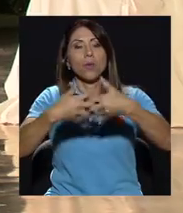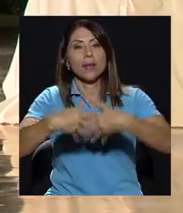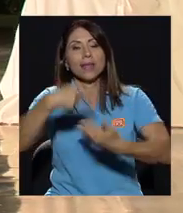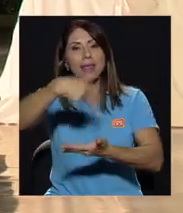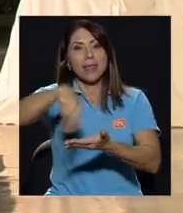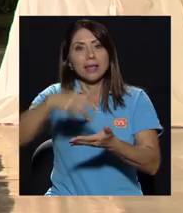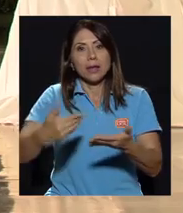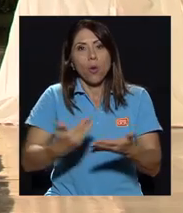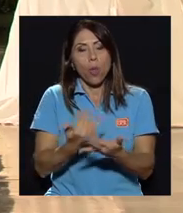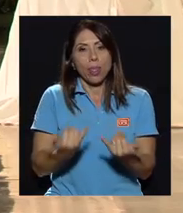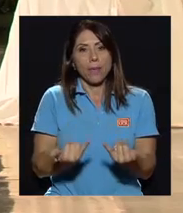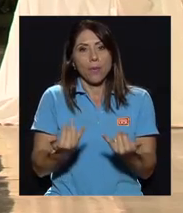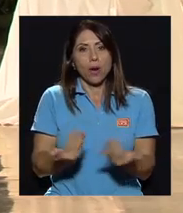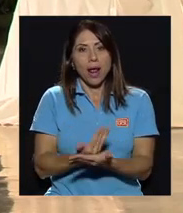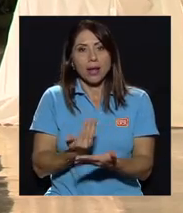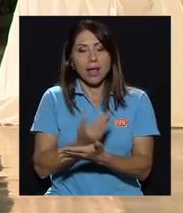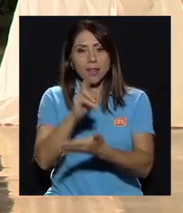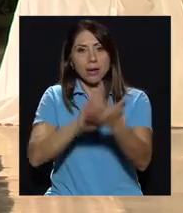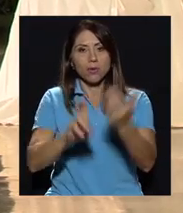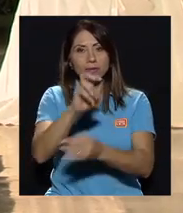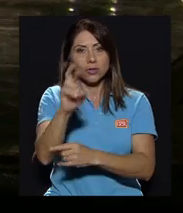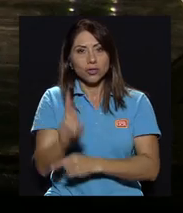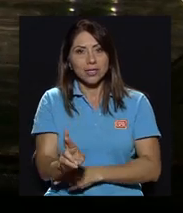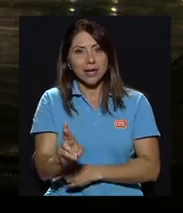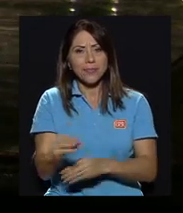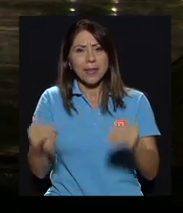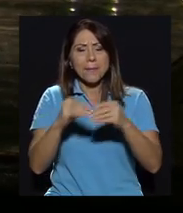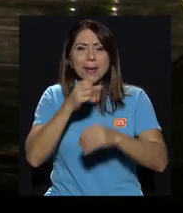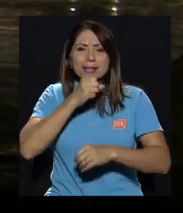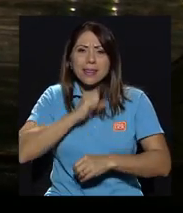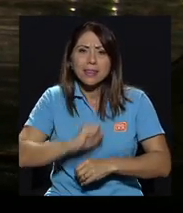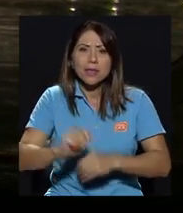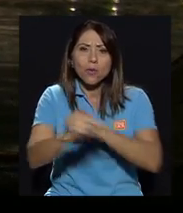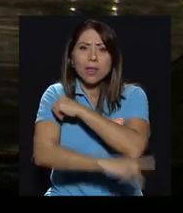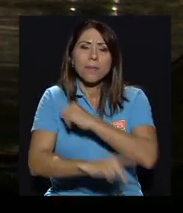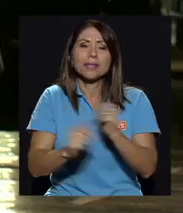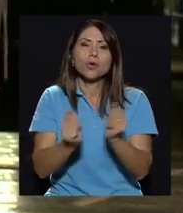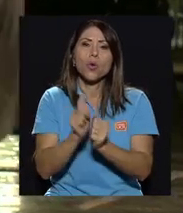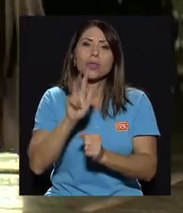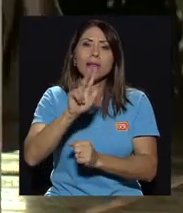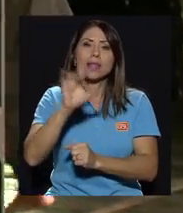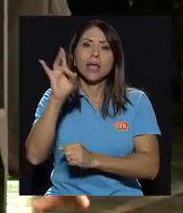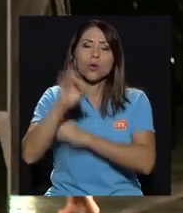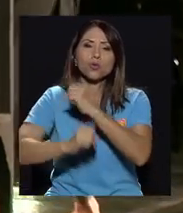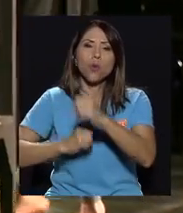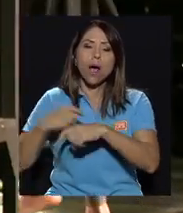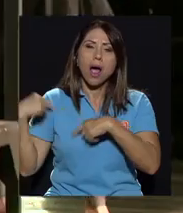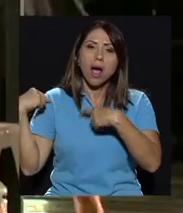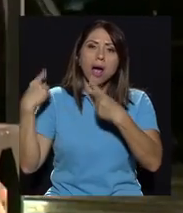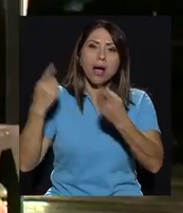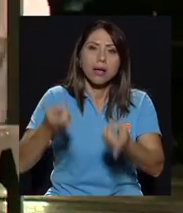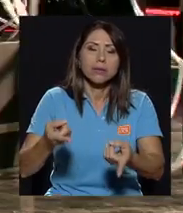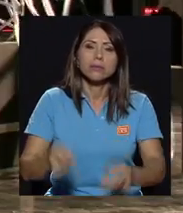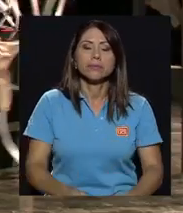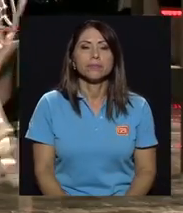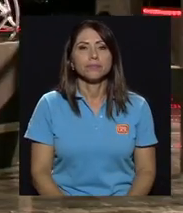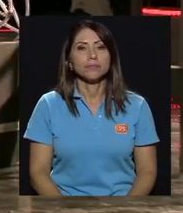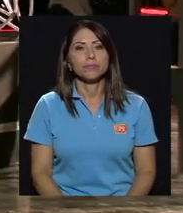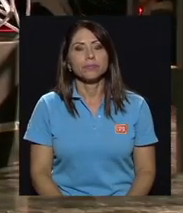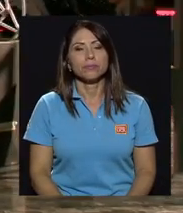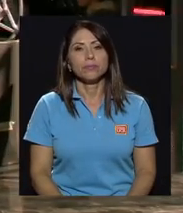compañía de danza contemporánea de la Universidad de Costa Rica y la más antigua del país con 38 años de existencia.